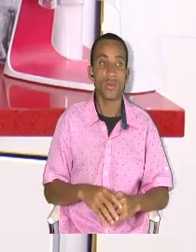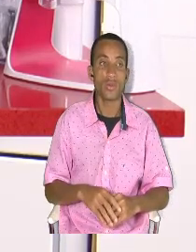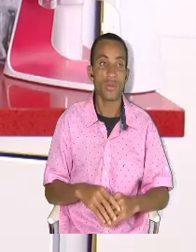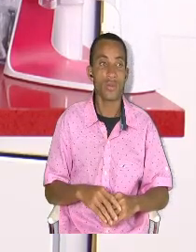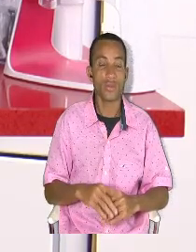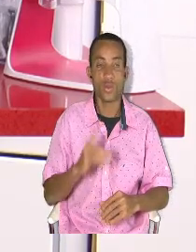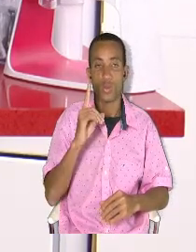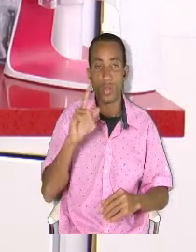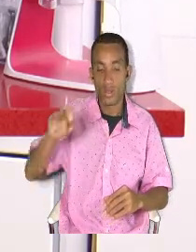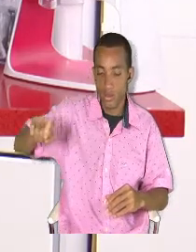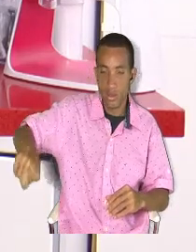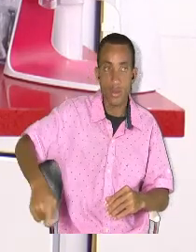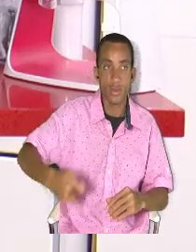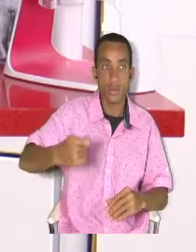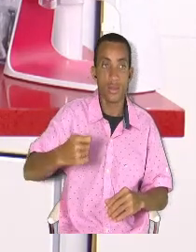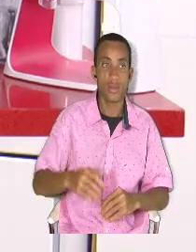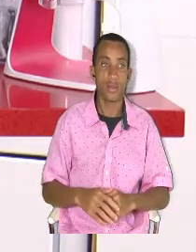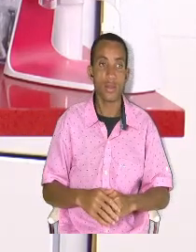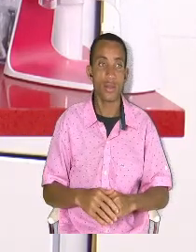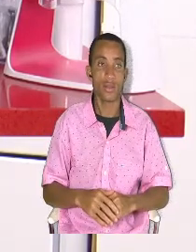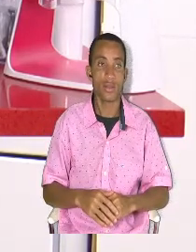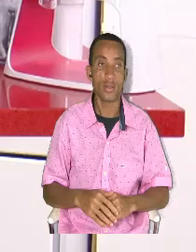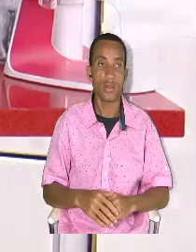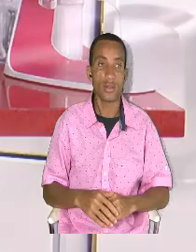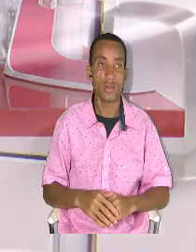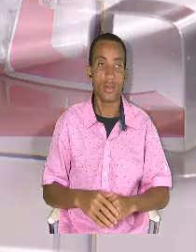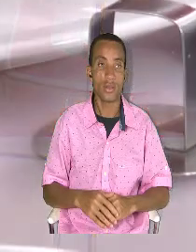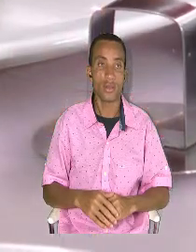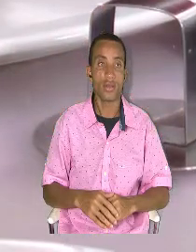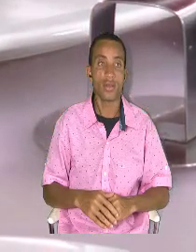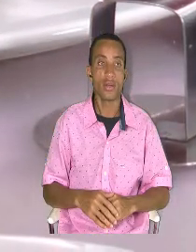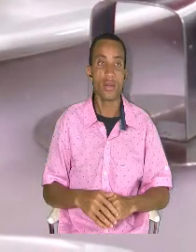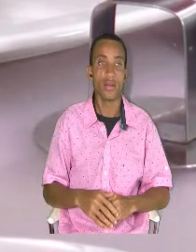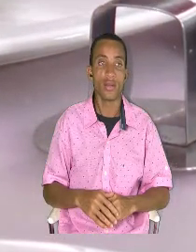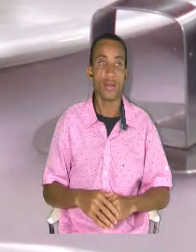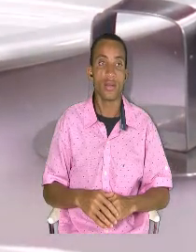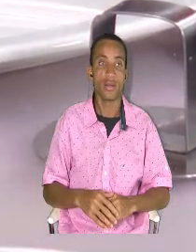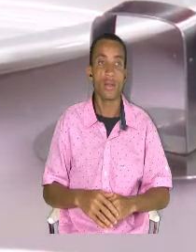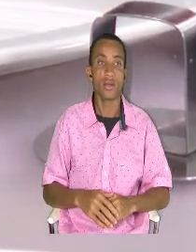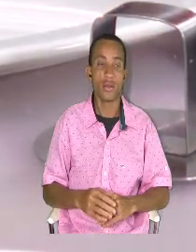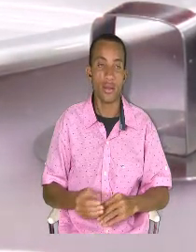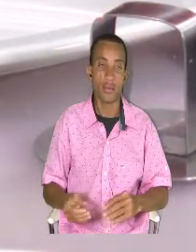sí, grandecita. ¿Así? Sí, dentro del molde. Agregale media más.